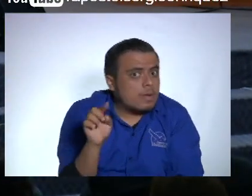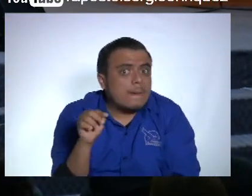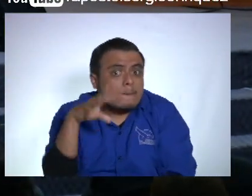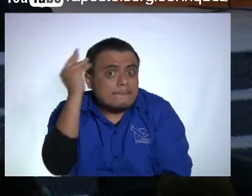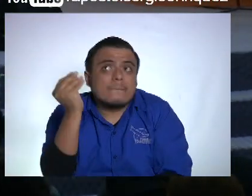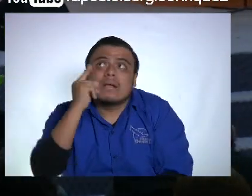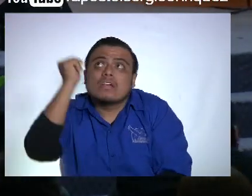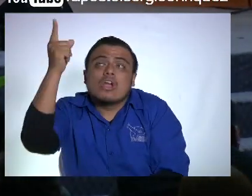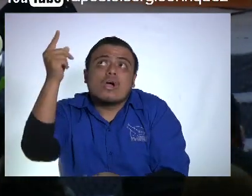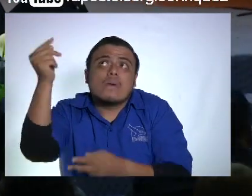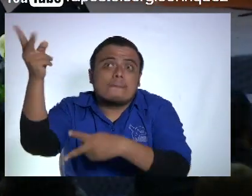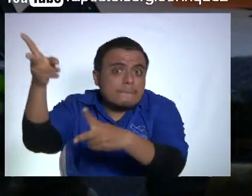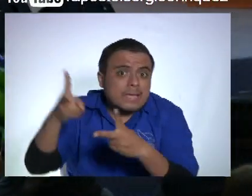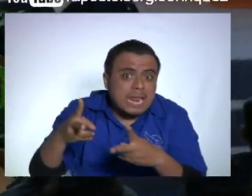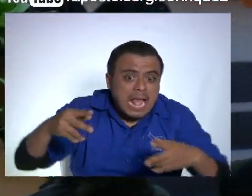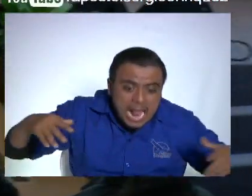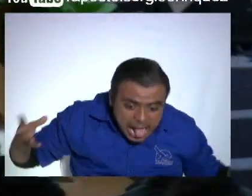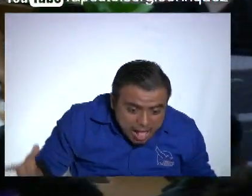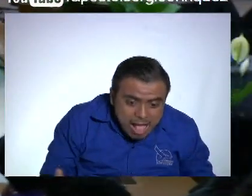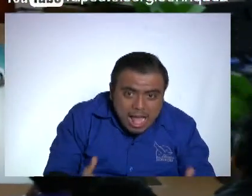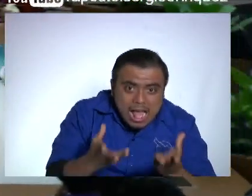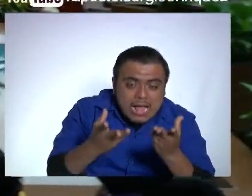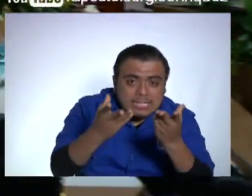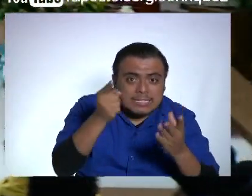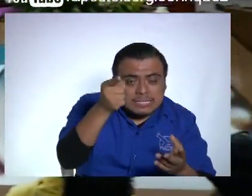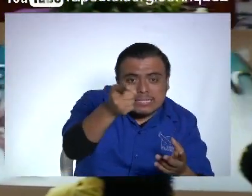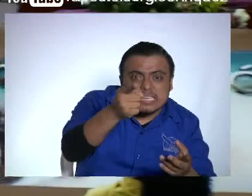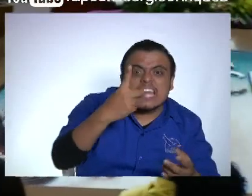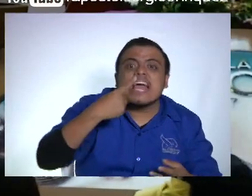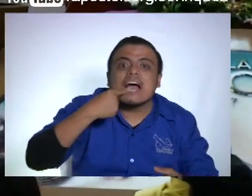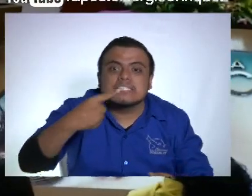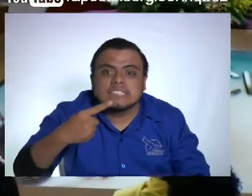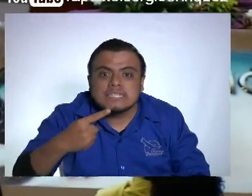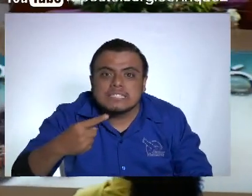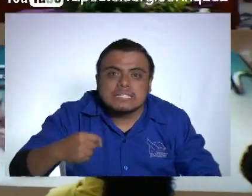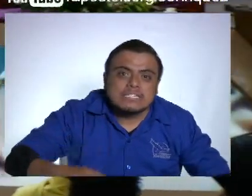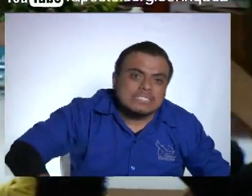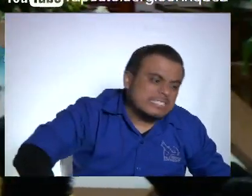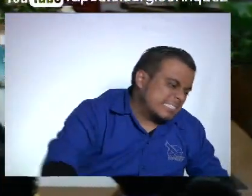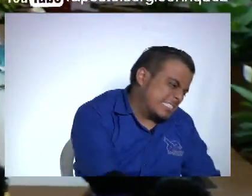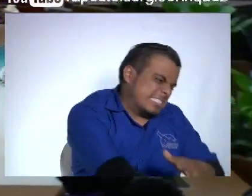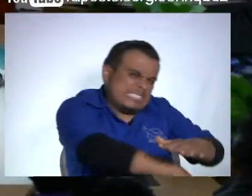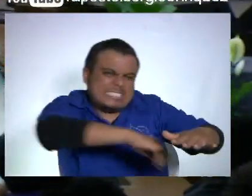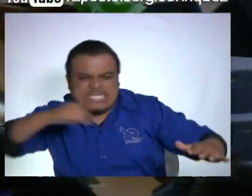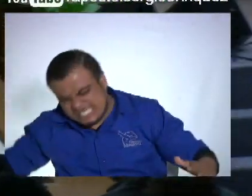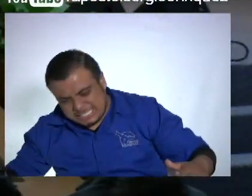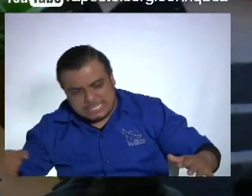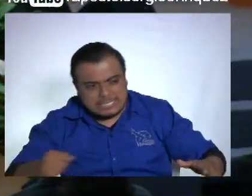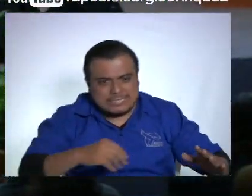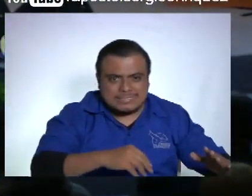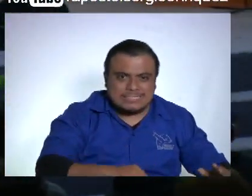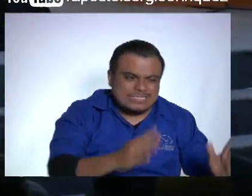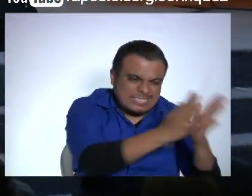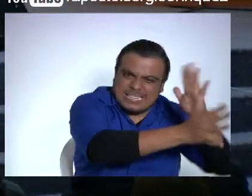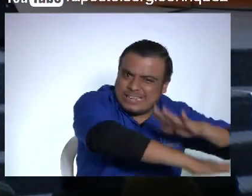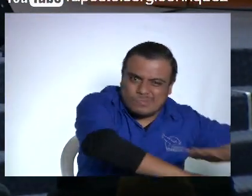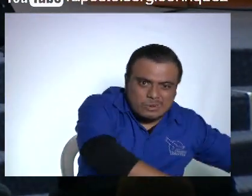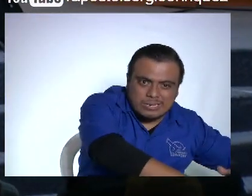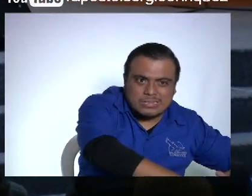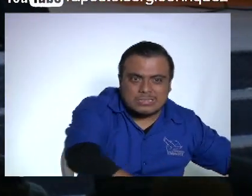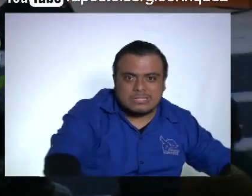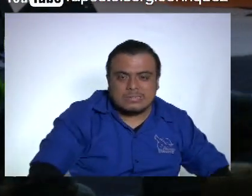a levantarte una vez más y a decirte: sal, sal de la tumba, sal de donde te